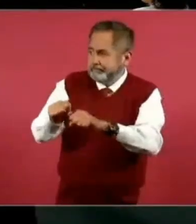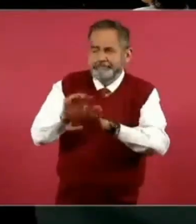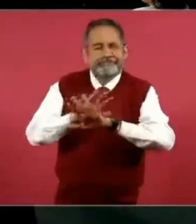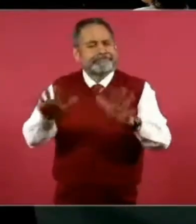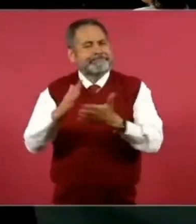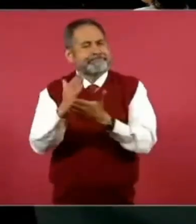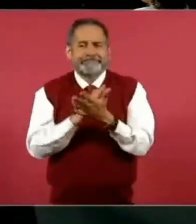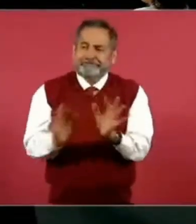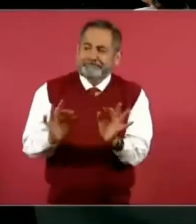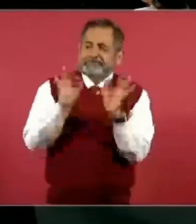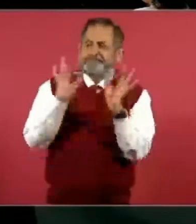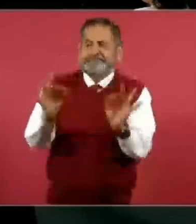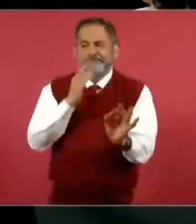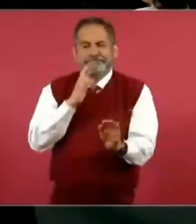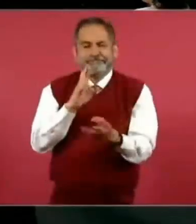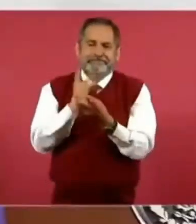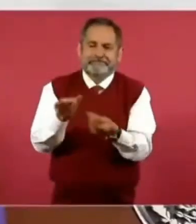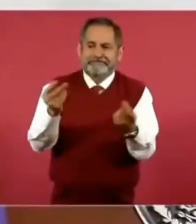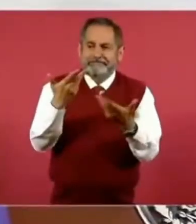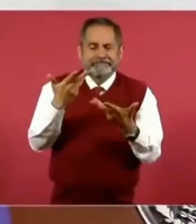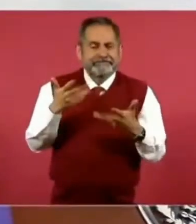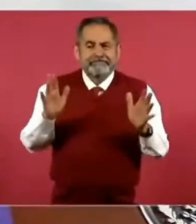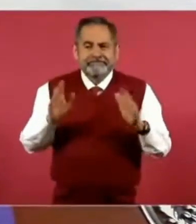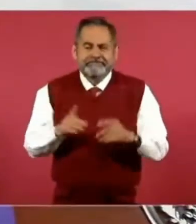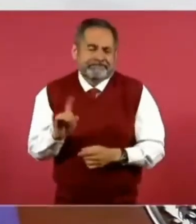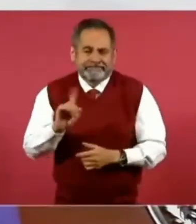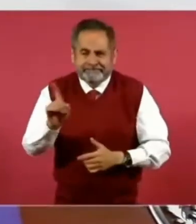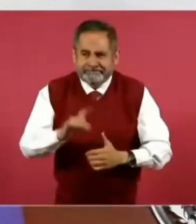que con eso se va a resolver el problema.